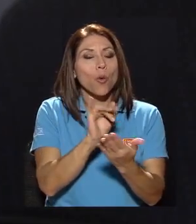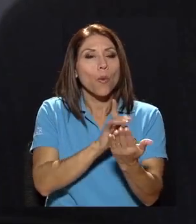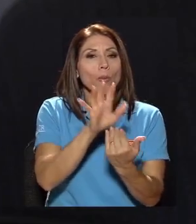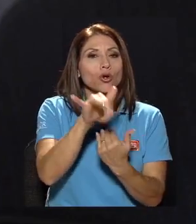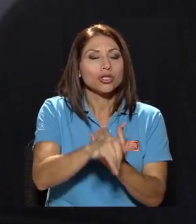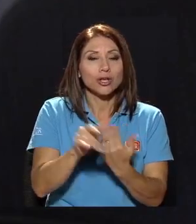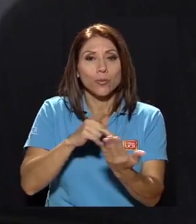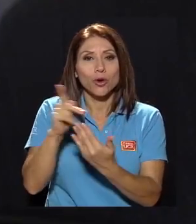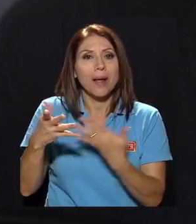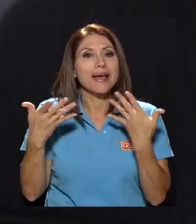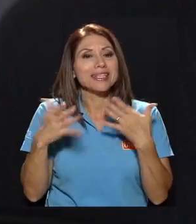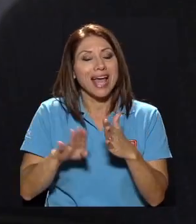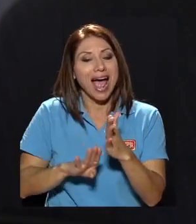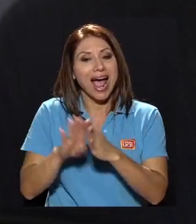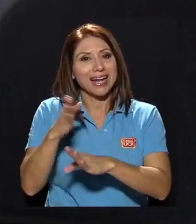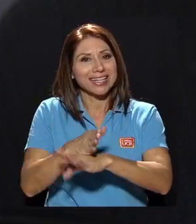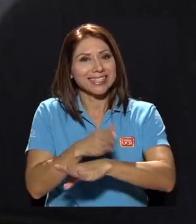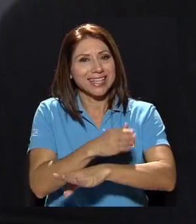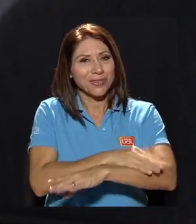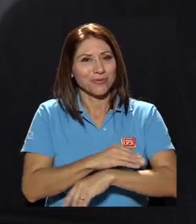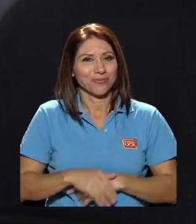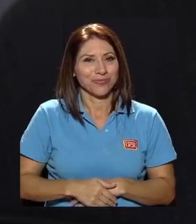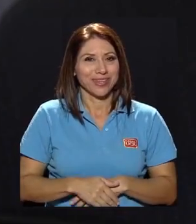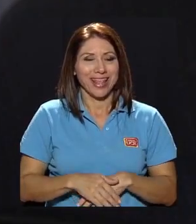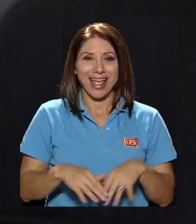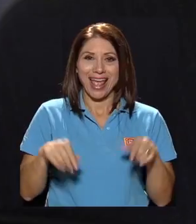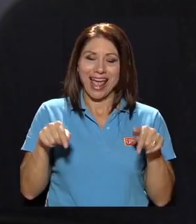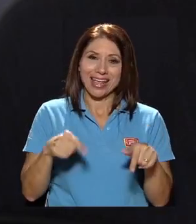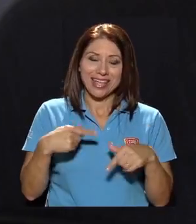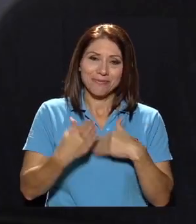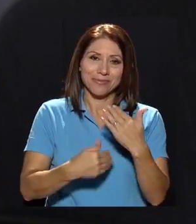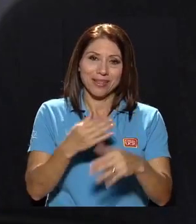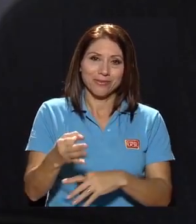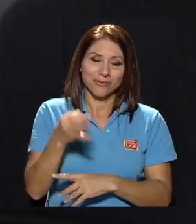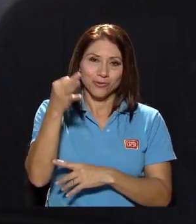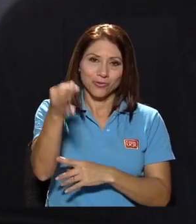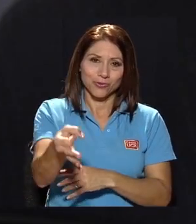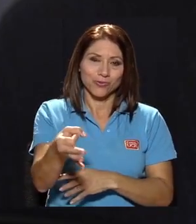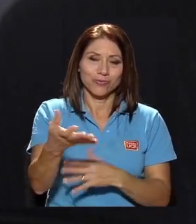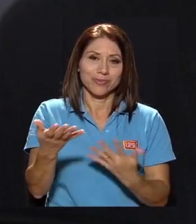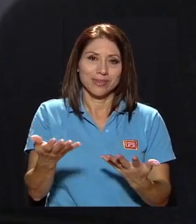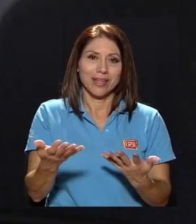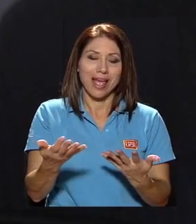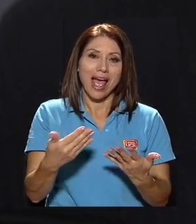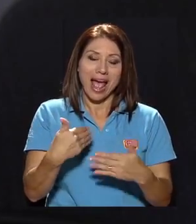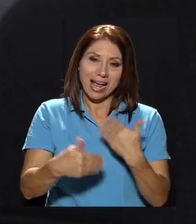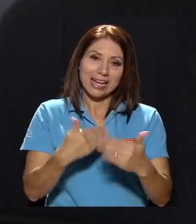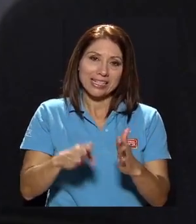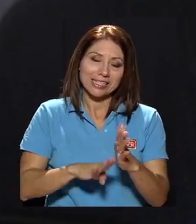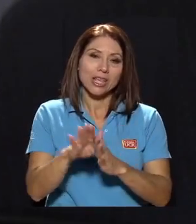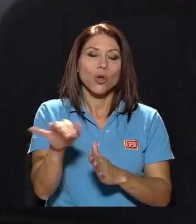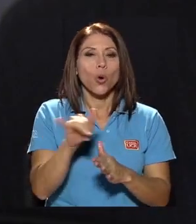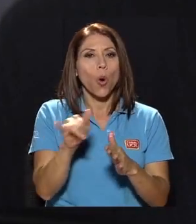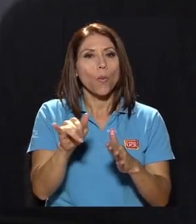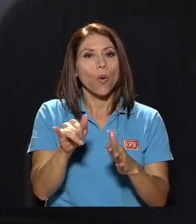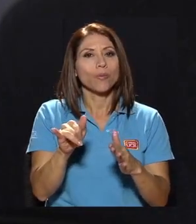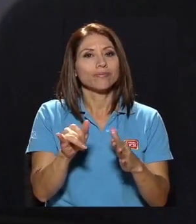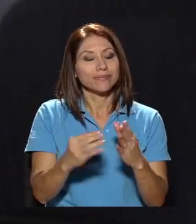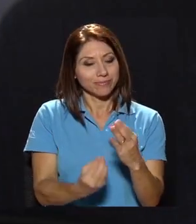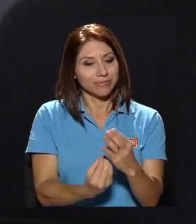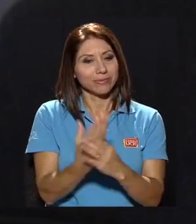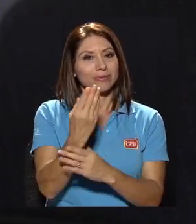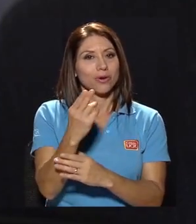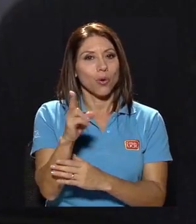ya ha crecido enormemente y ahora que sigue ya su futuro como en forma de unidad especial